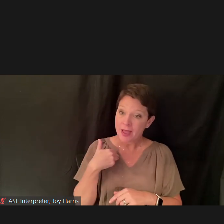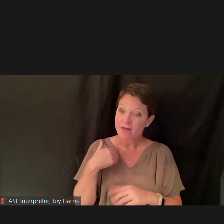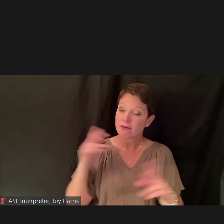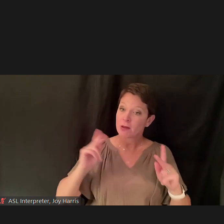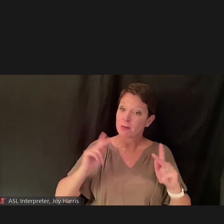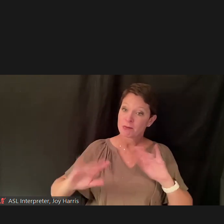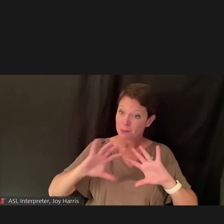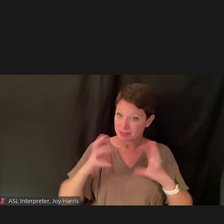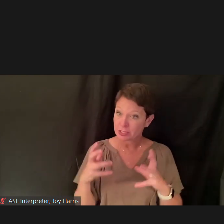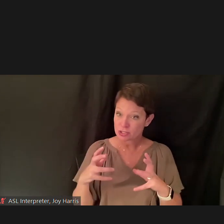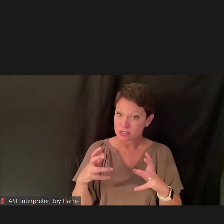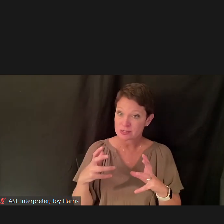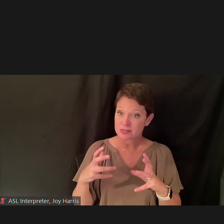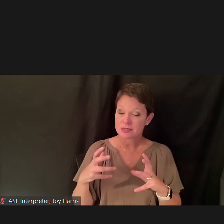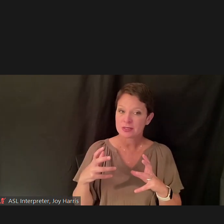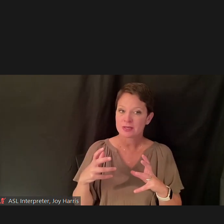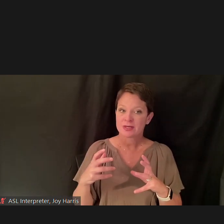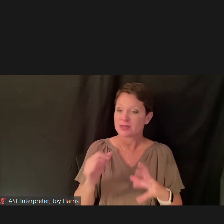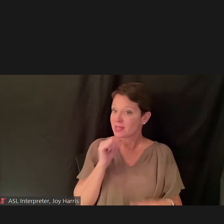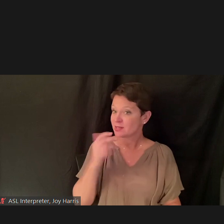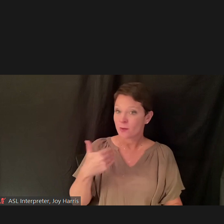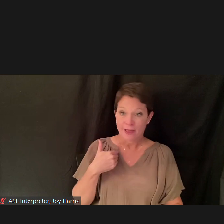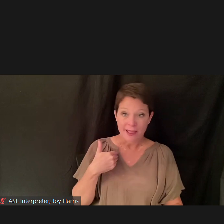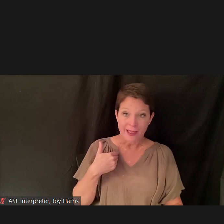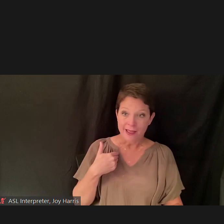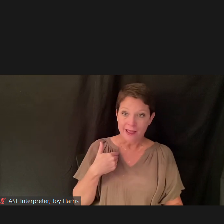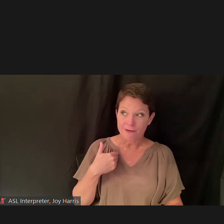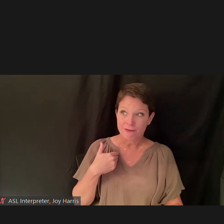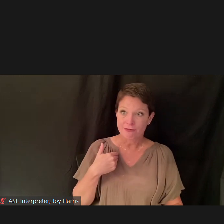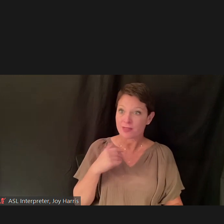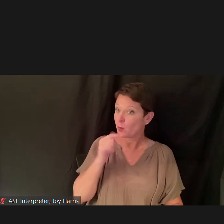clientes. Si tiene